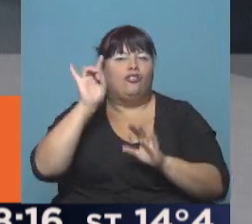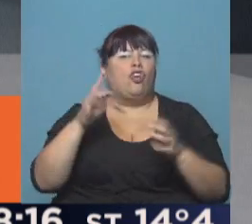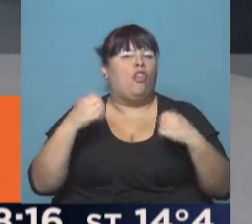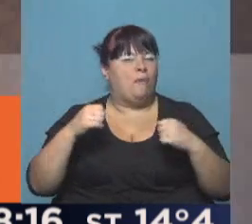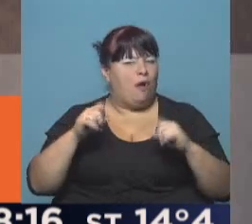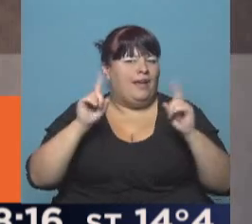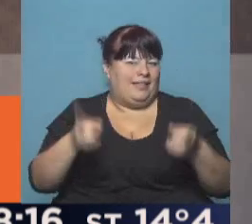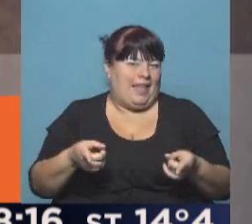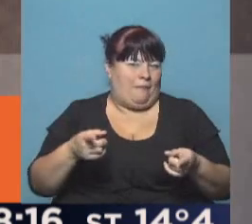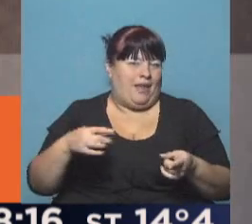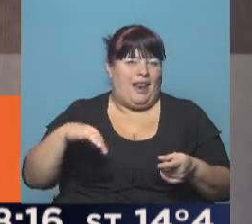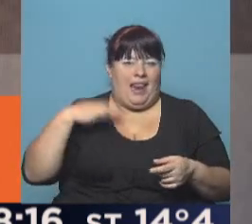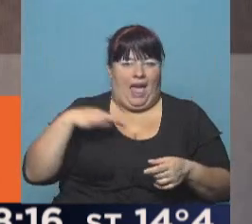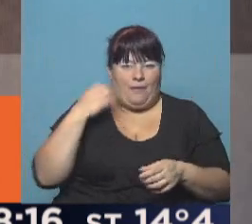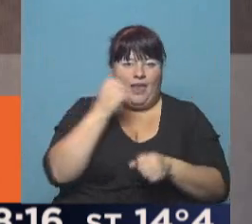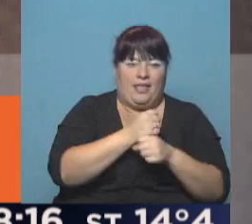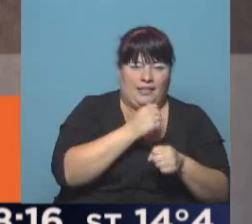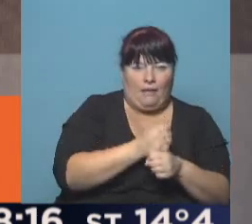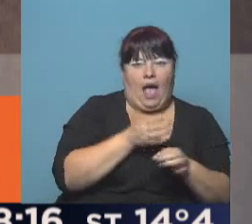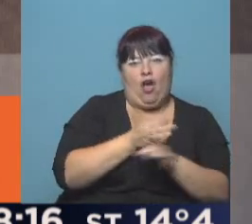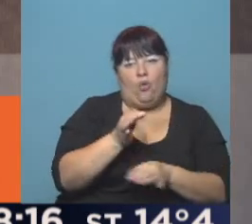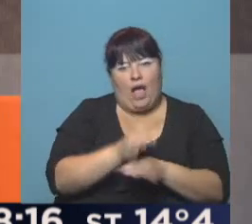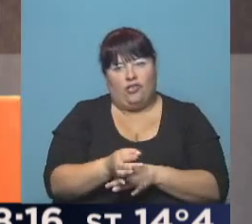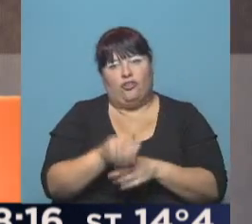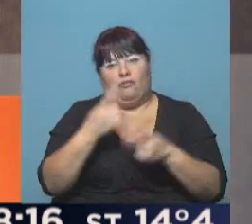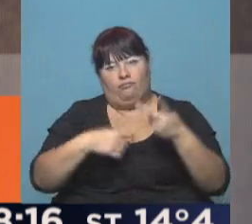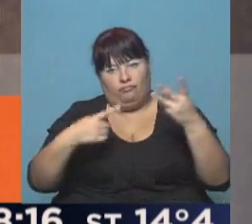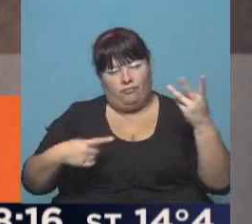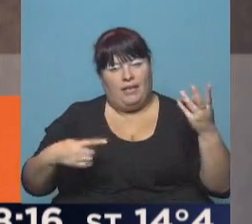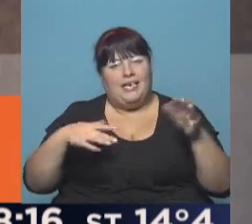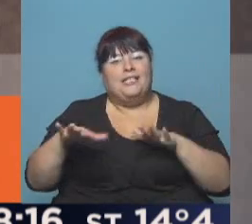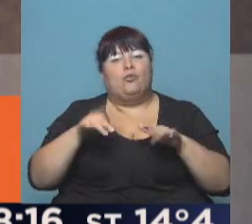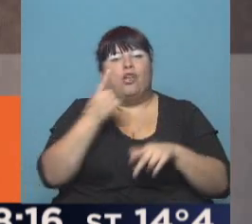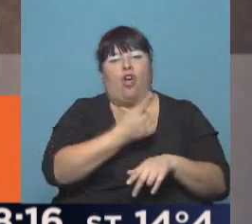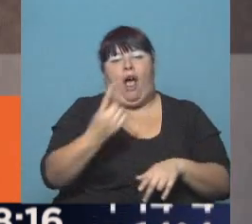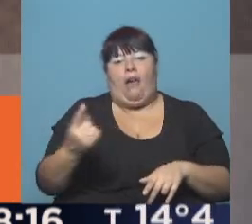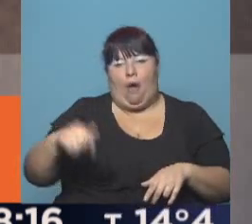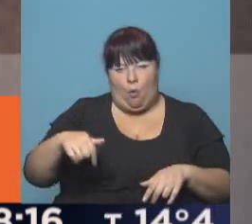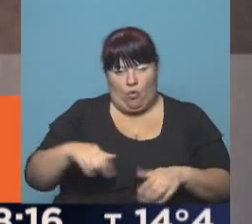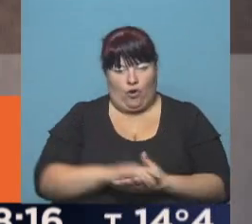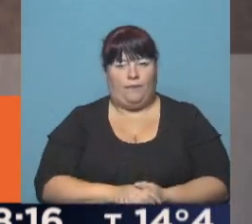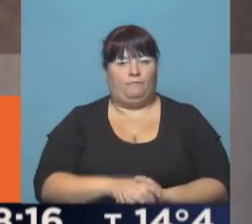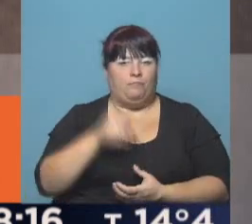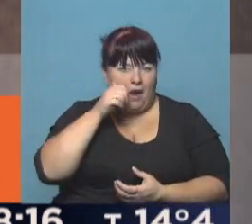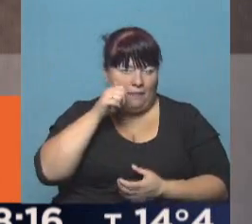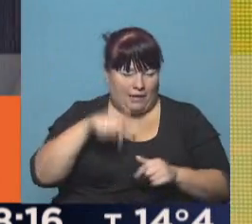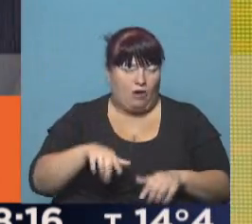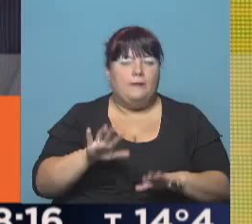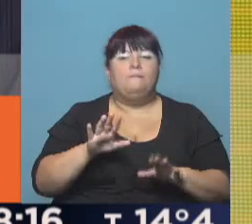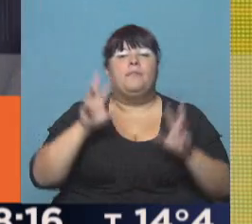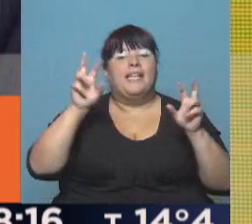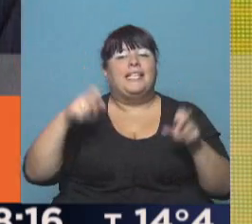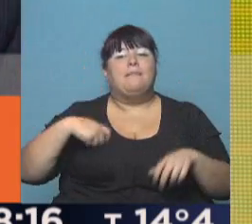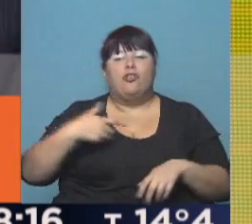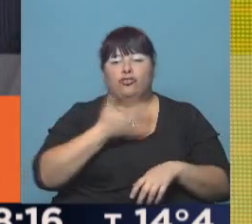lo deportivo sino también con el trabajo con la educación con la realidad con la que está por la que está pasando más de plata con el